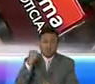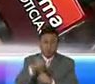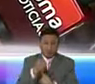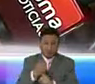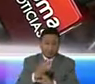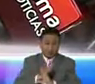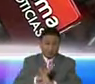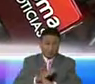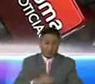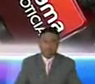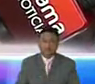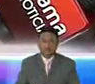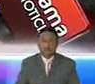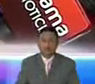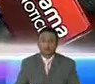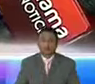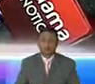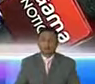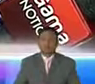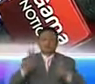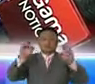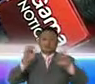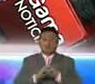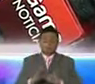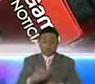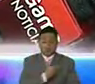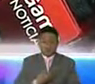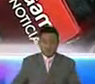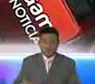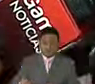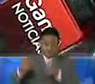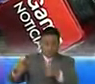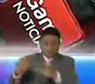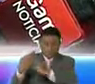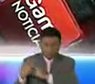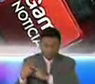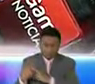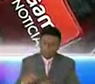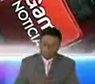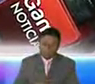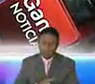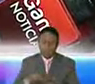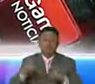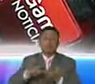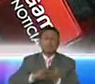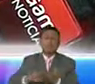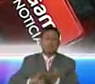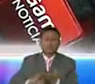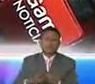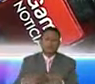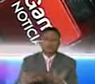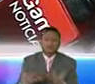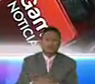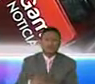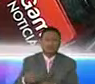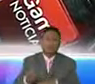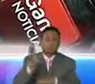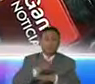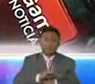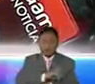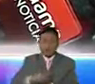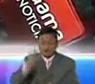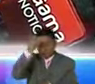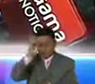en este momento no están en manos del presidente de la República. Los casos de amnistía tendrían que ser resueltos en la Asamblea Nacional,